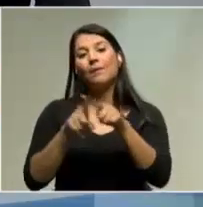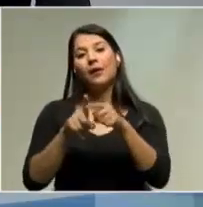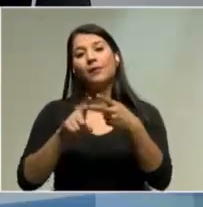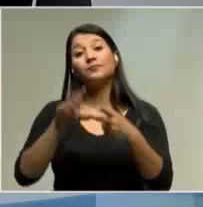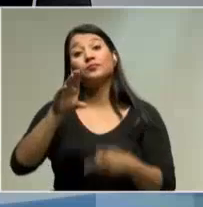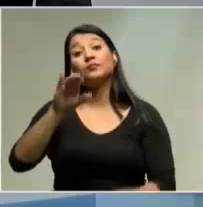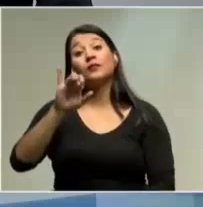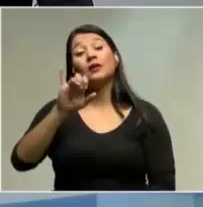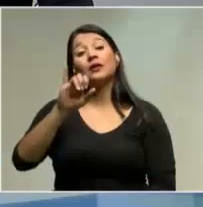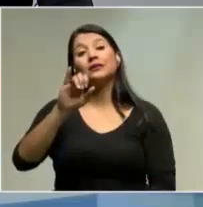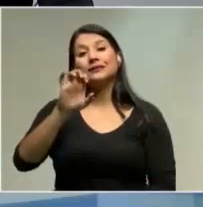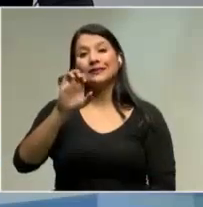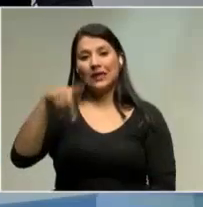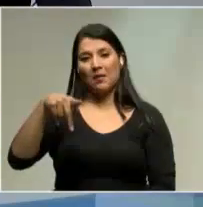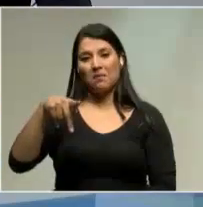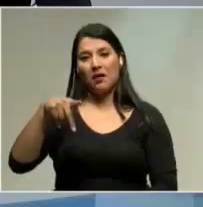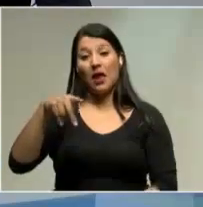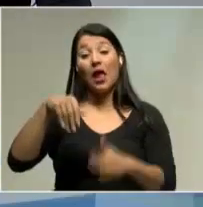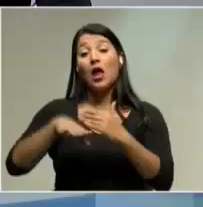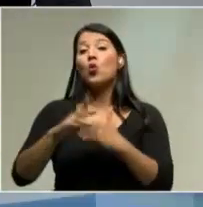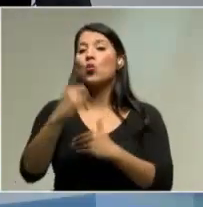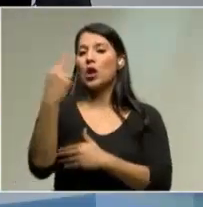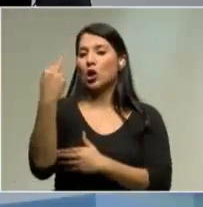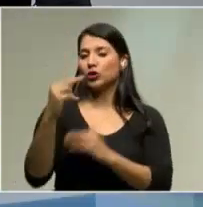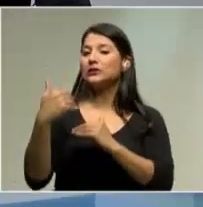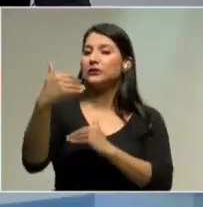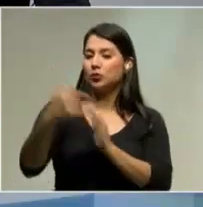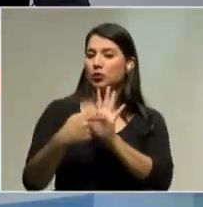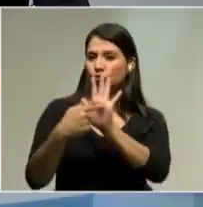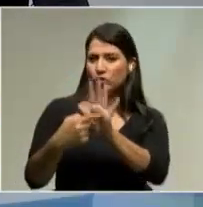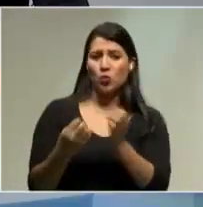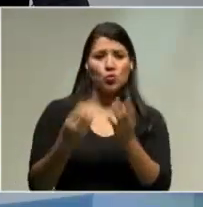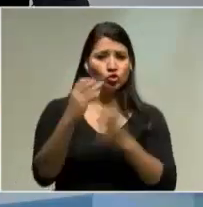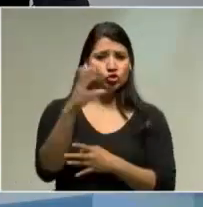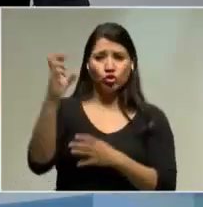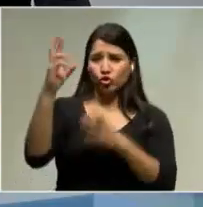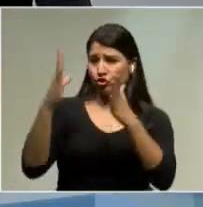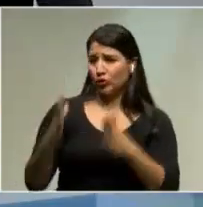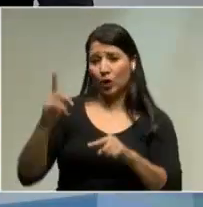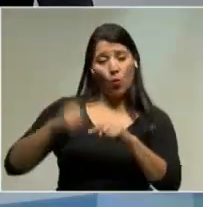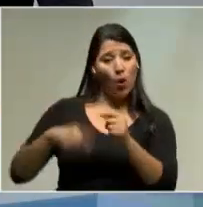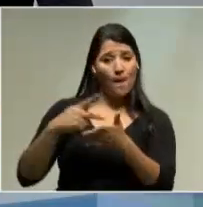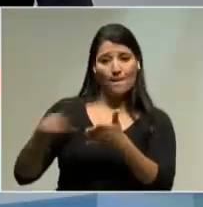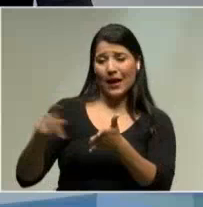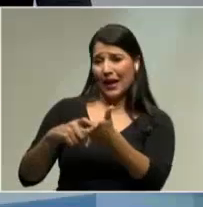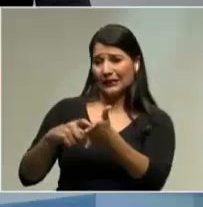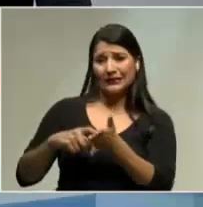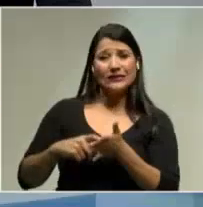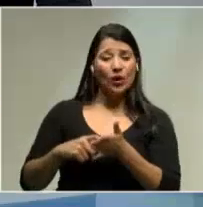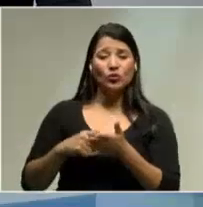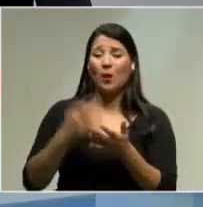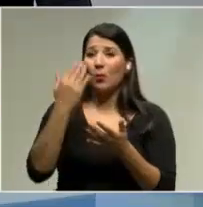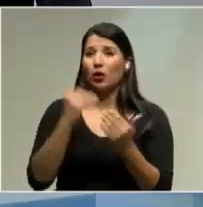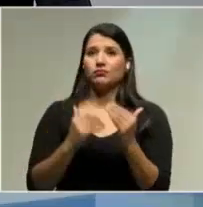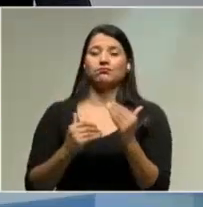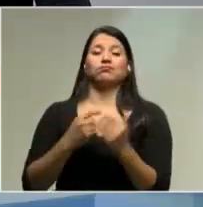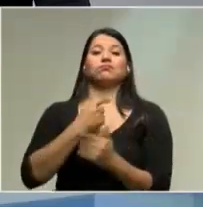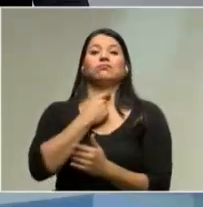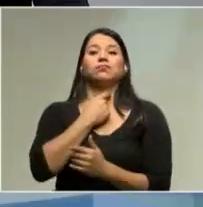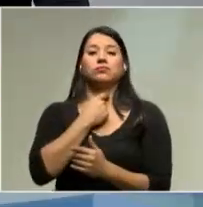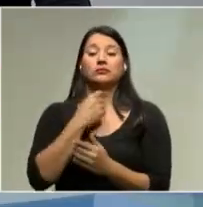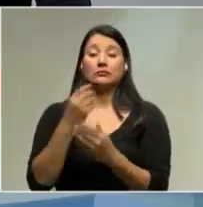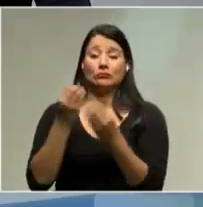vamos a mostrar más adelante. Muchos de los costarricenses no pueden hacerle frente a sus deudas debido a que están sobreendeudados y,